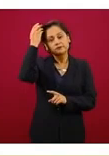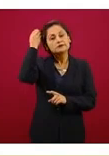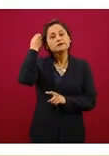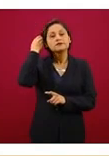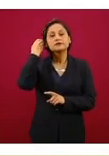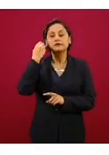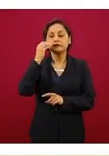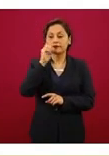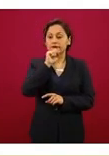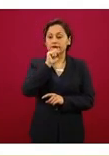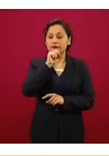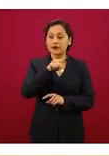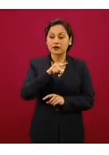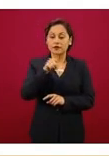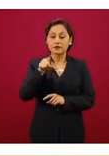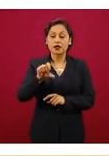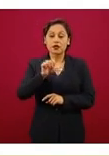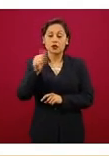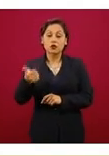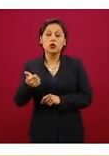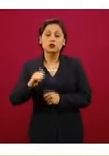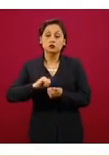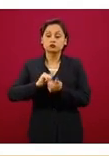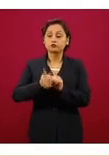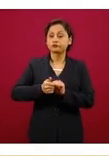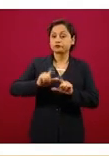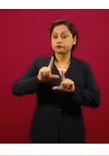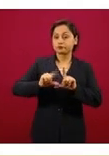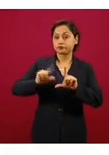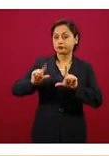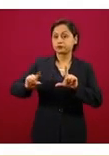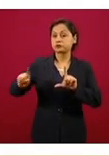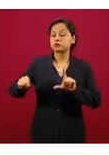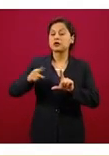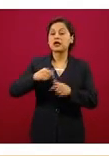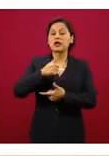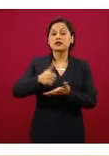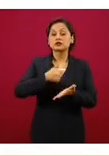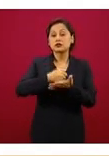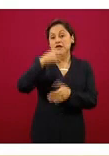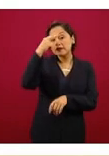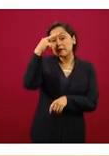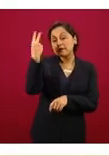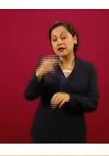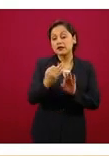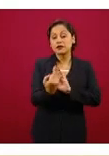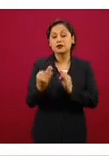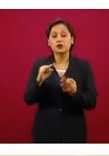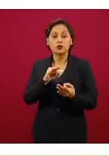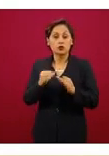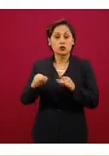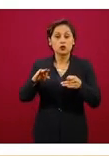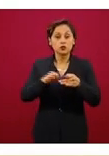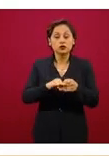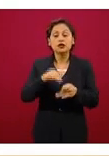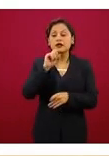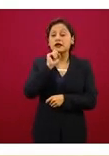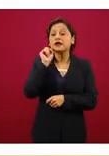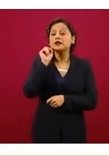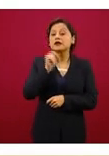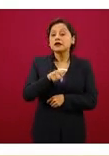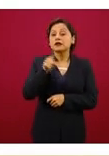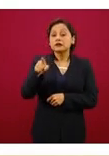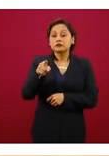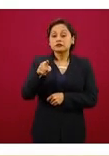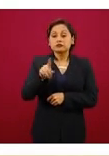lo vemos también representado por entidad federativa. El Valle de México tiene, o la Ciudad de México tiene una incidencia